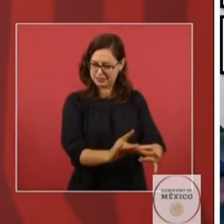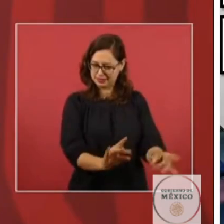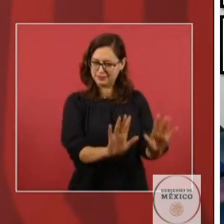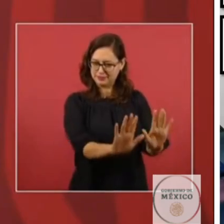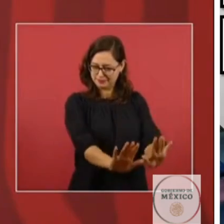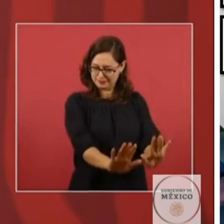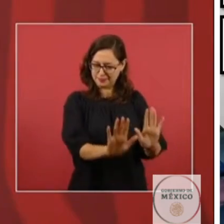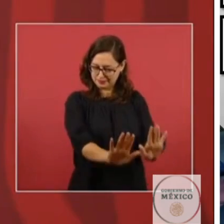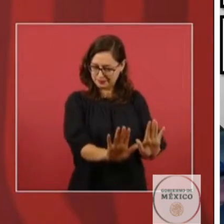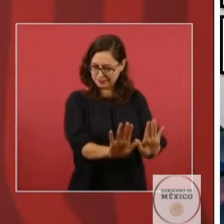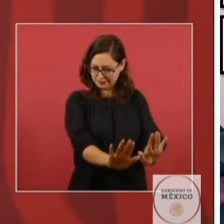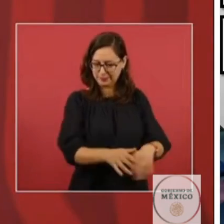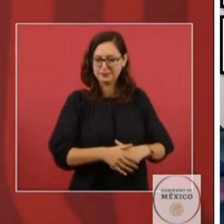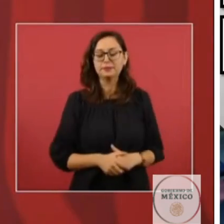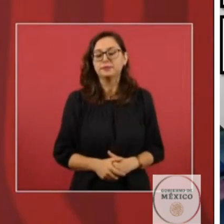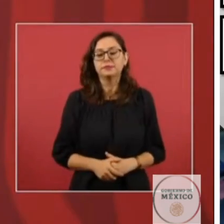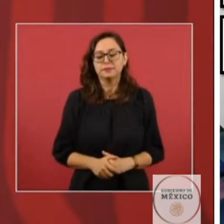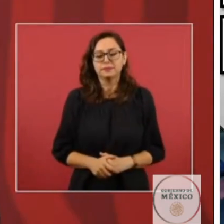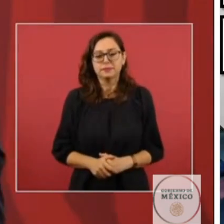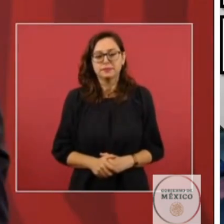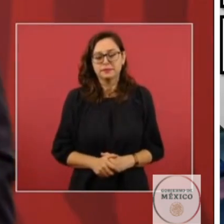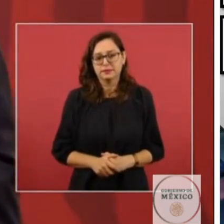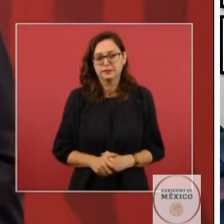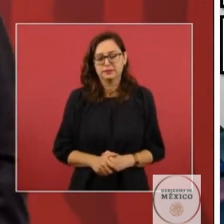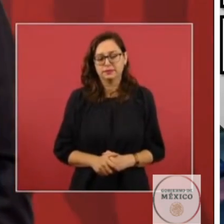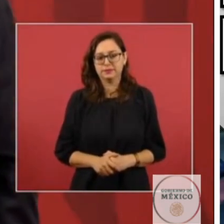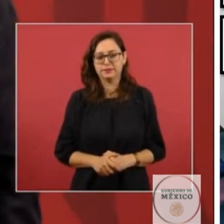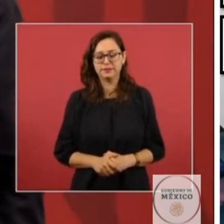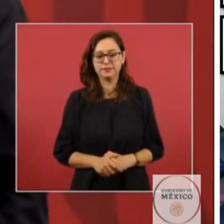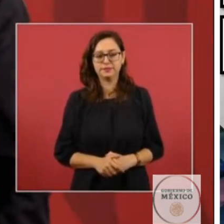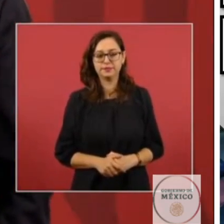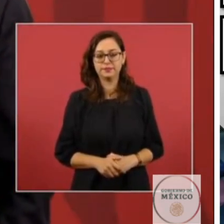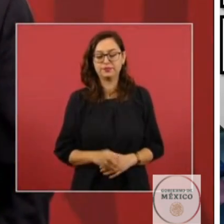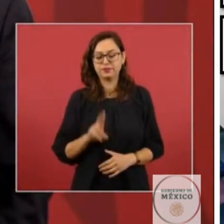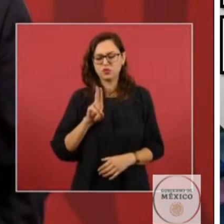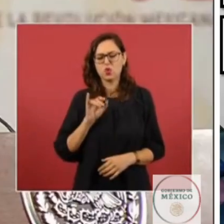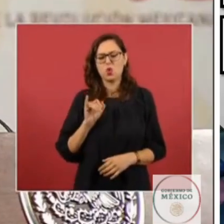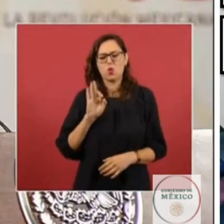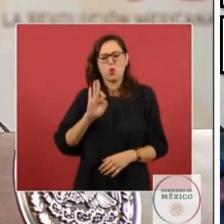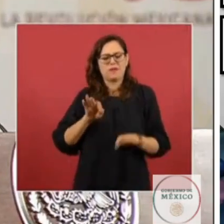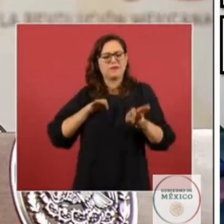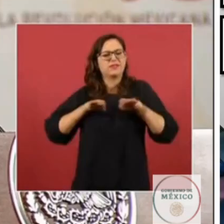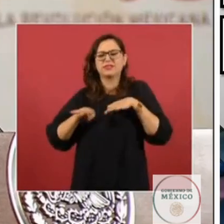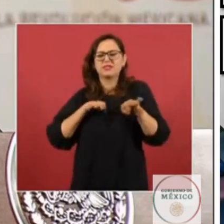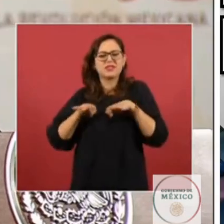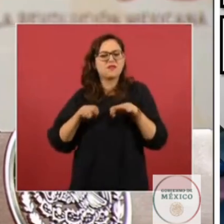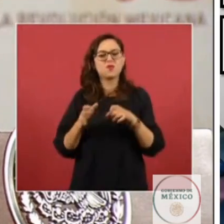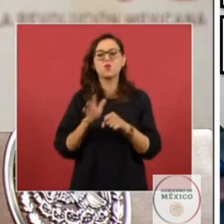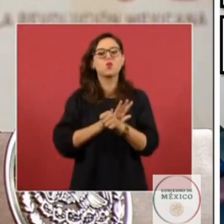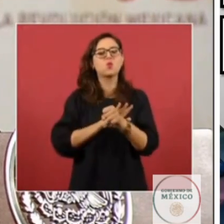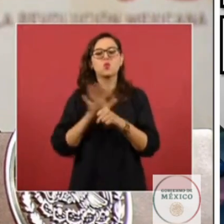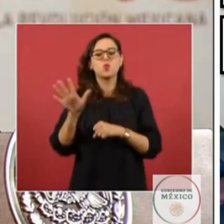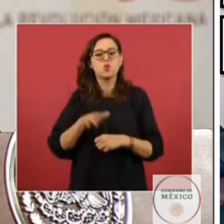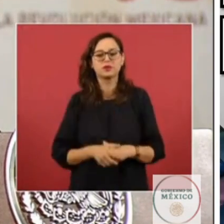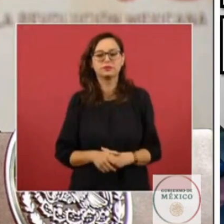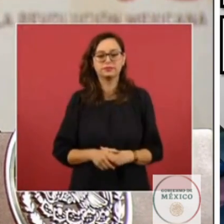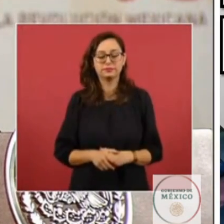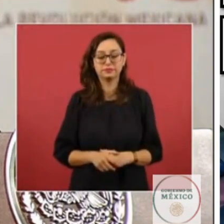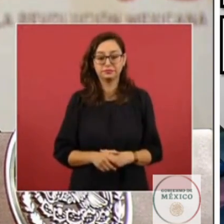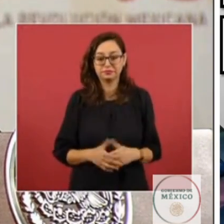como entidad del gobierno federal con la Fiscalía General de la República